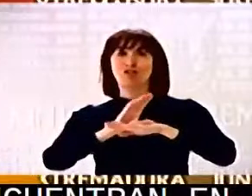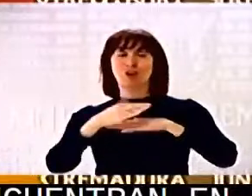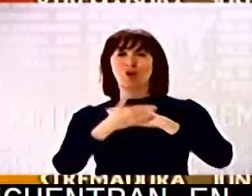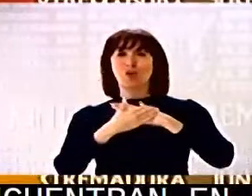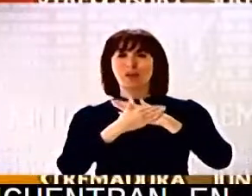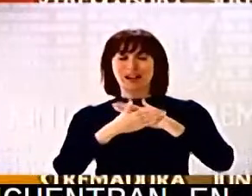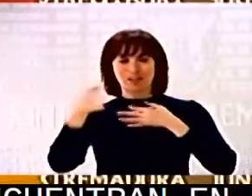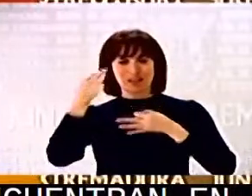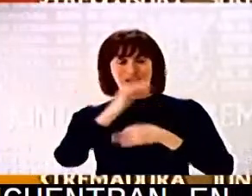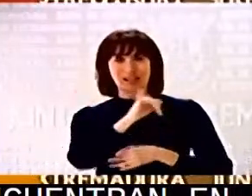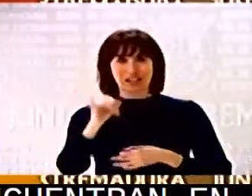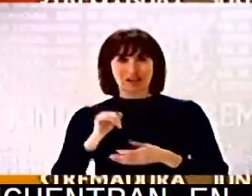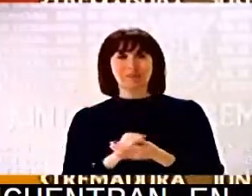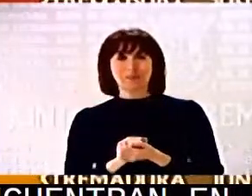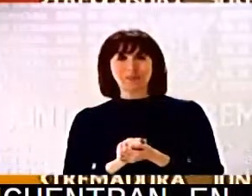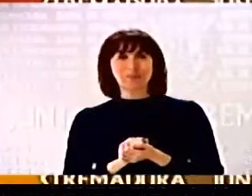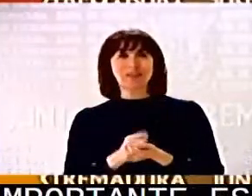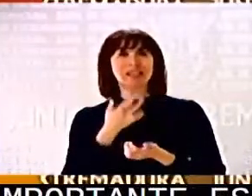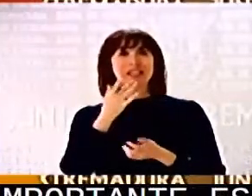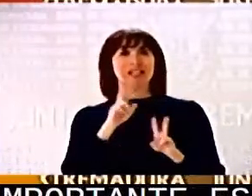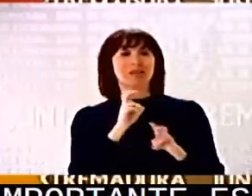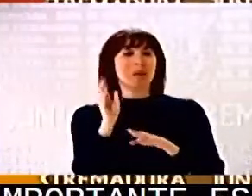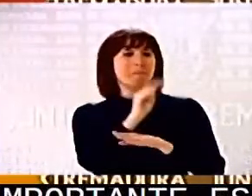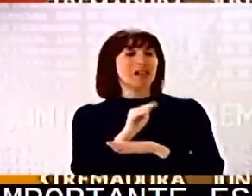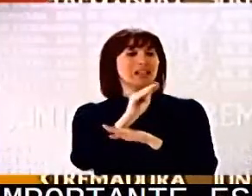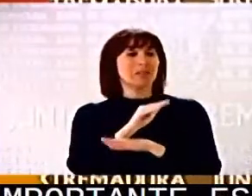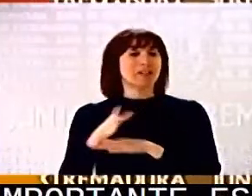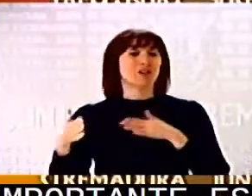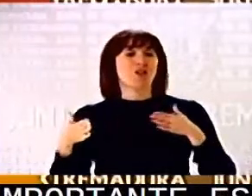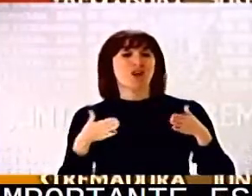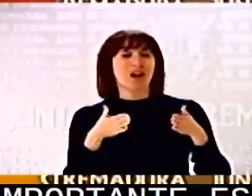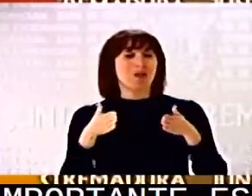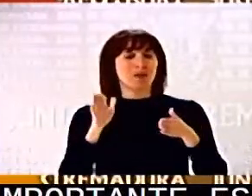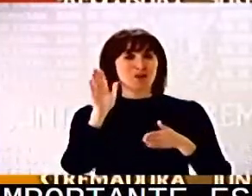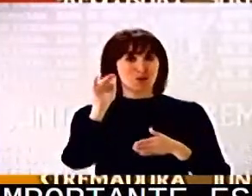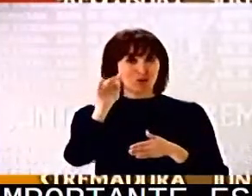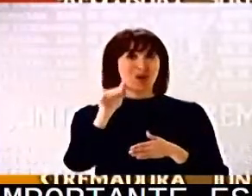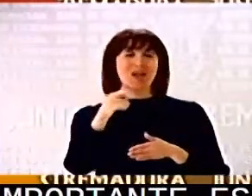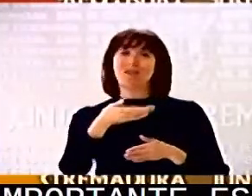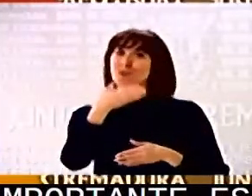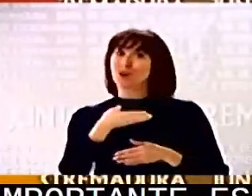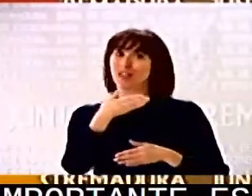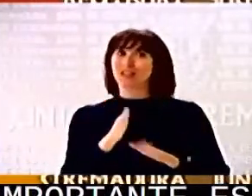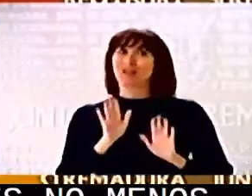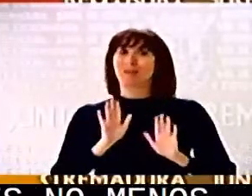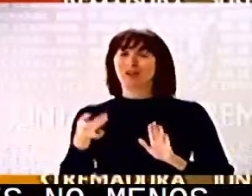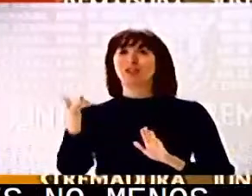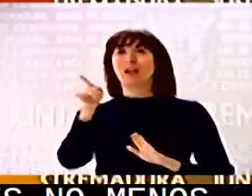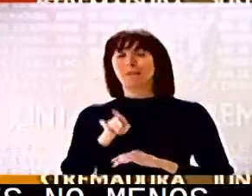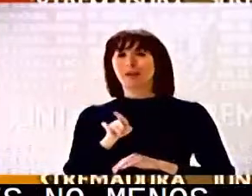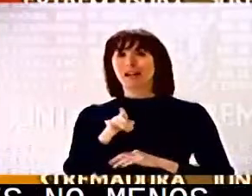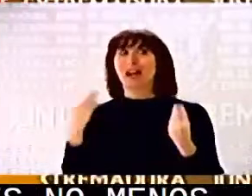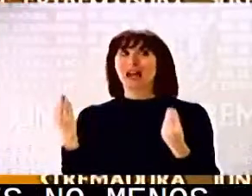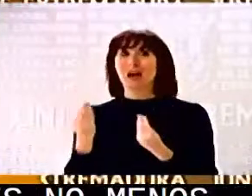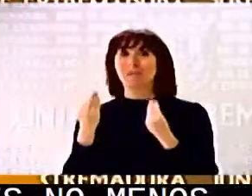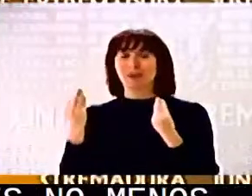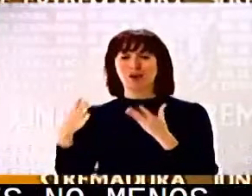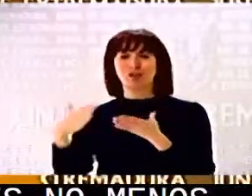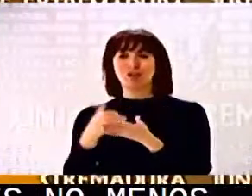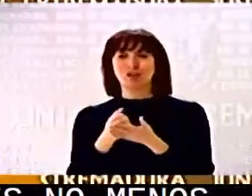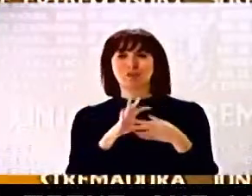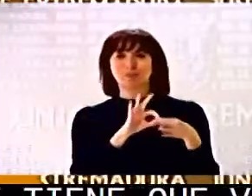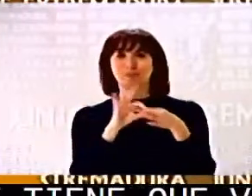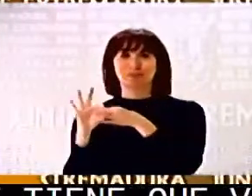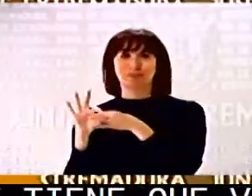Gobierno. Si importante es el mantenimiento de los caminos rurales, no menos importante es la mejora de todo lo que tiene que ver